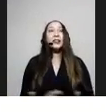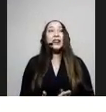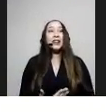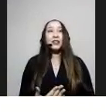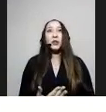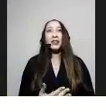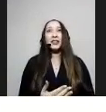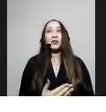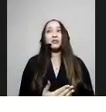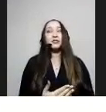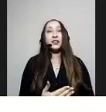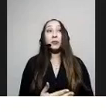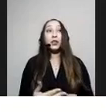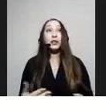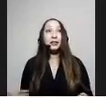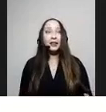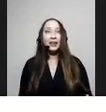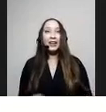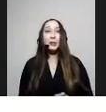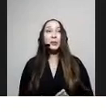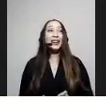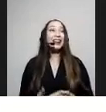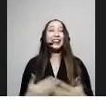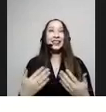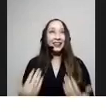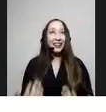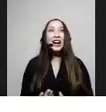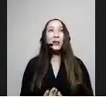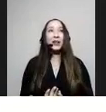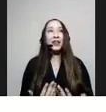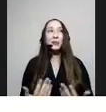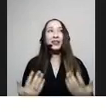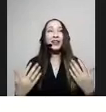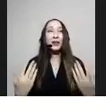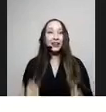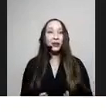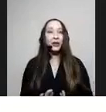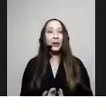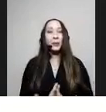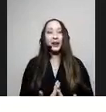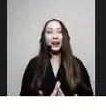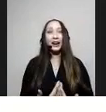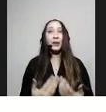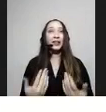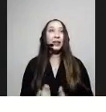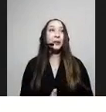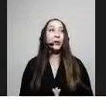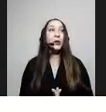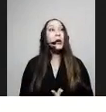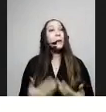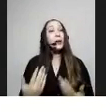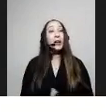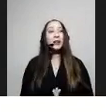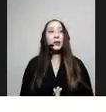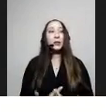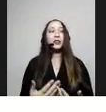Lamentablemente, esta historia tiene un final muy triste y a mí me encantaría haberles inventado esta historia para abrir el tema de hoy,